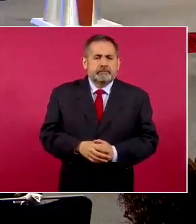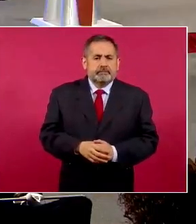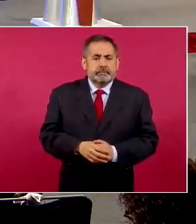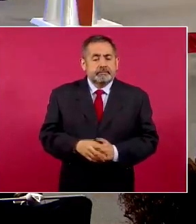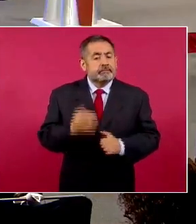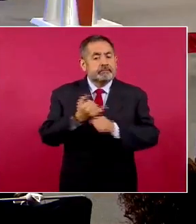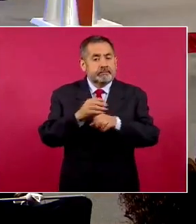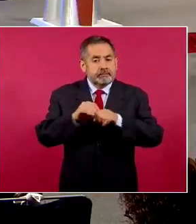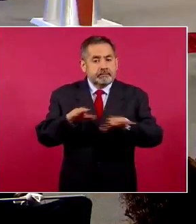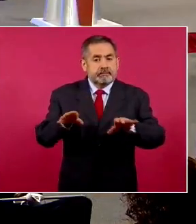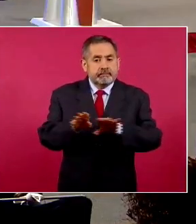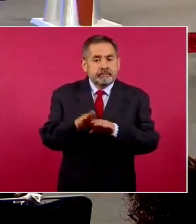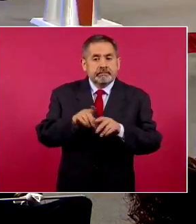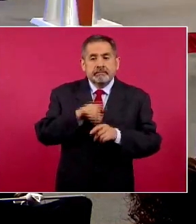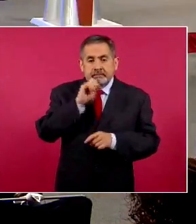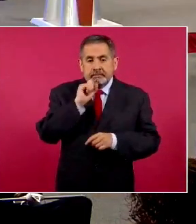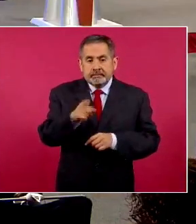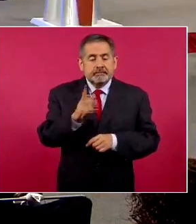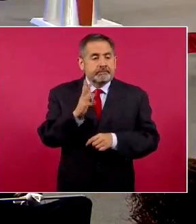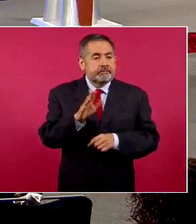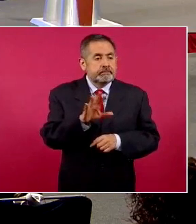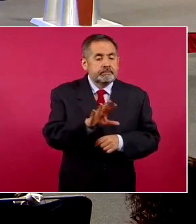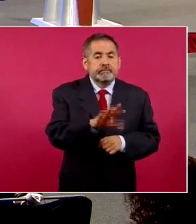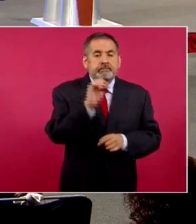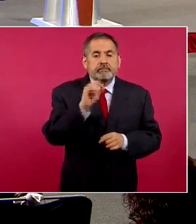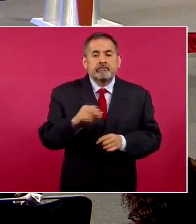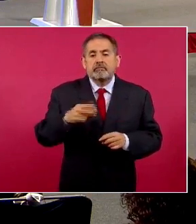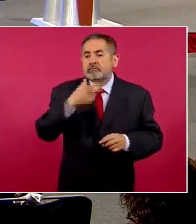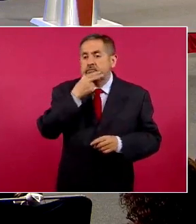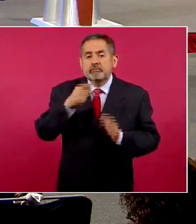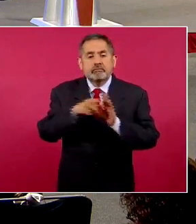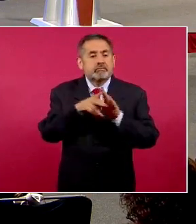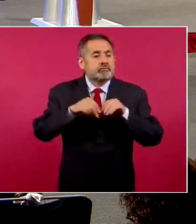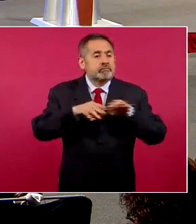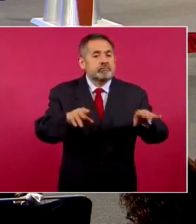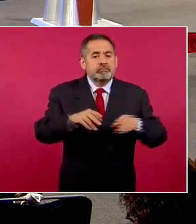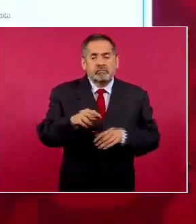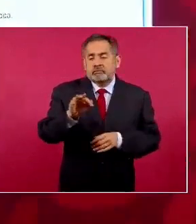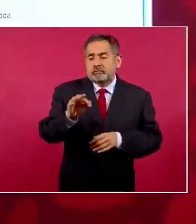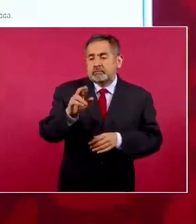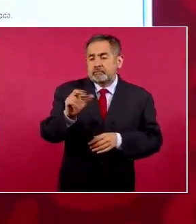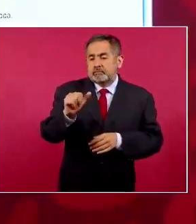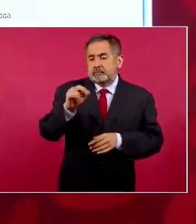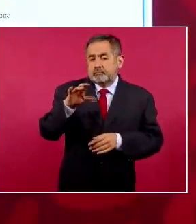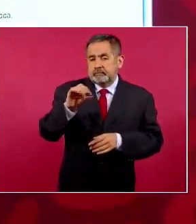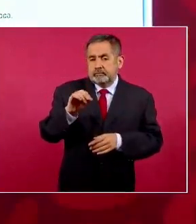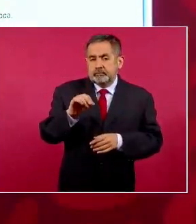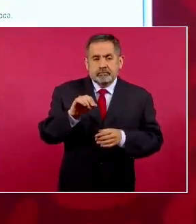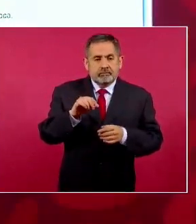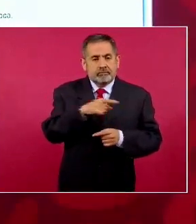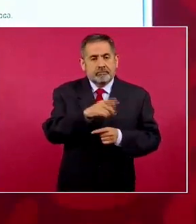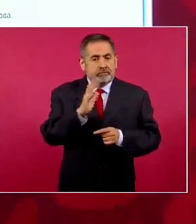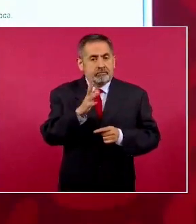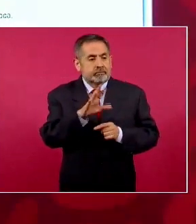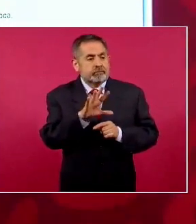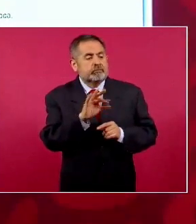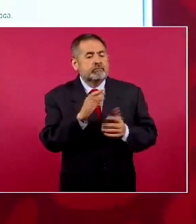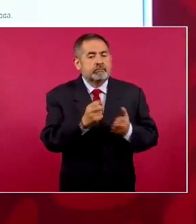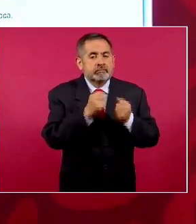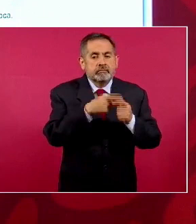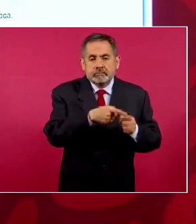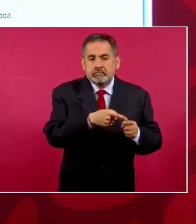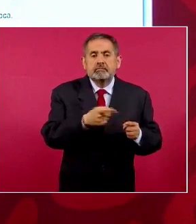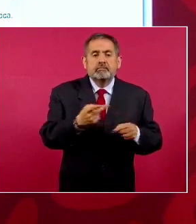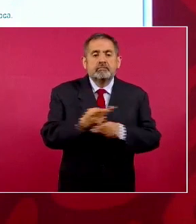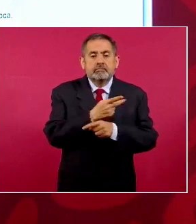Informamos también de la localización del periodista Francisco Eusebio Hernández Elvira, quien